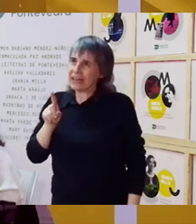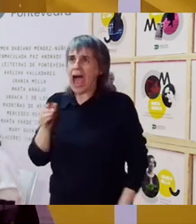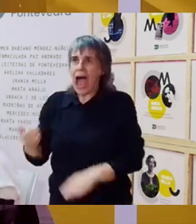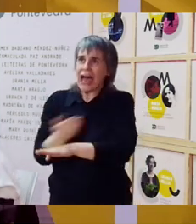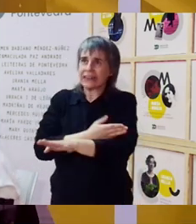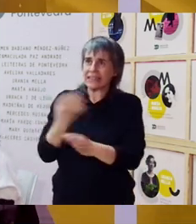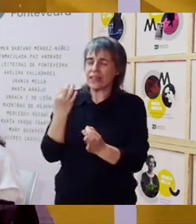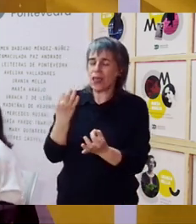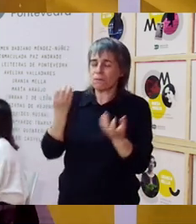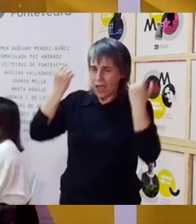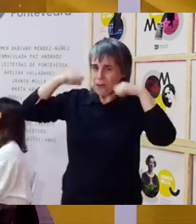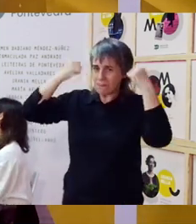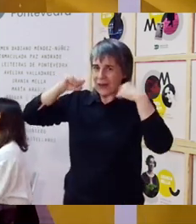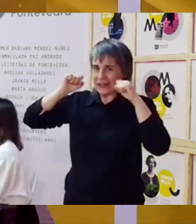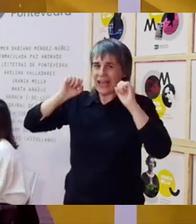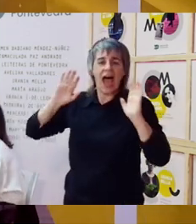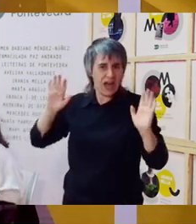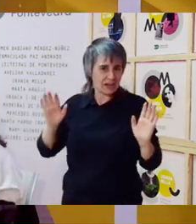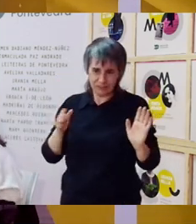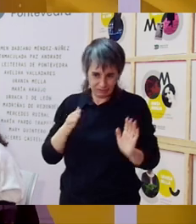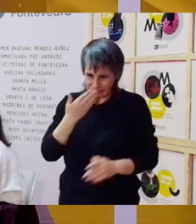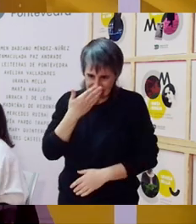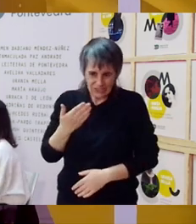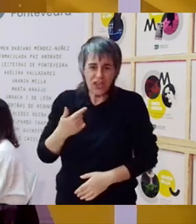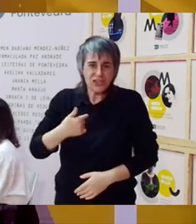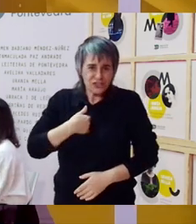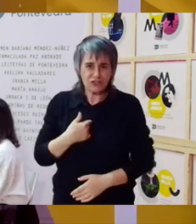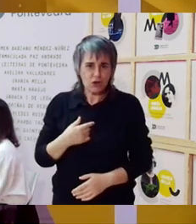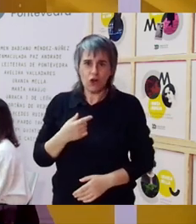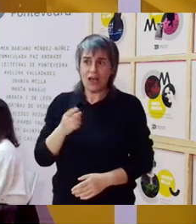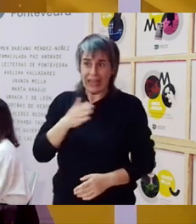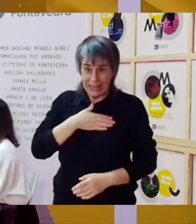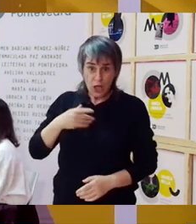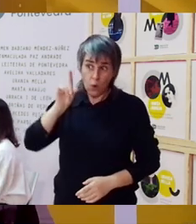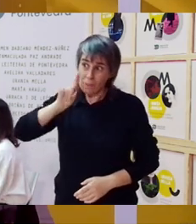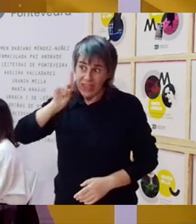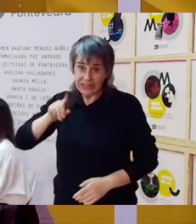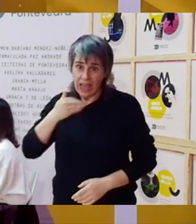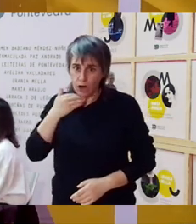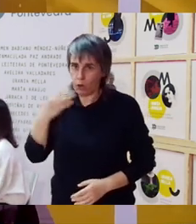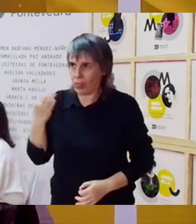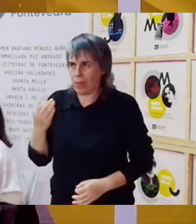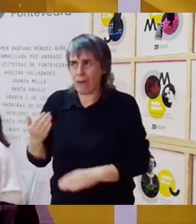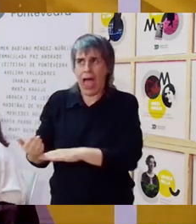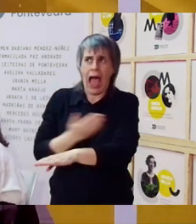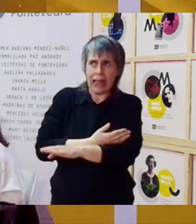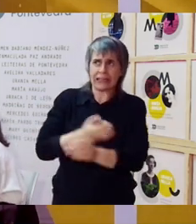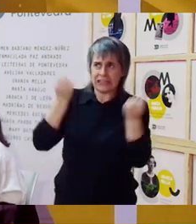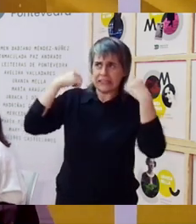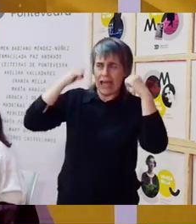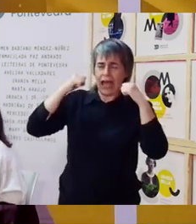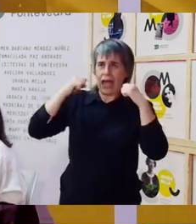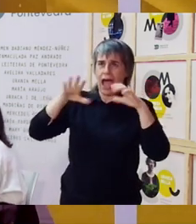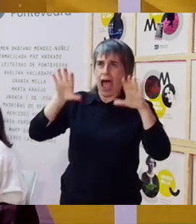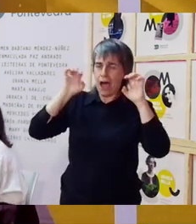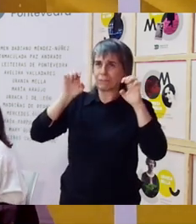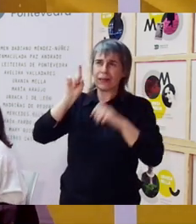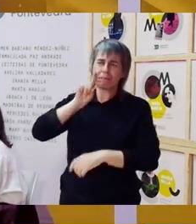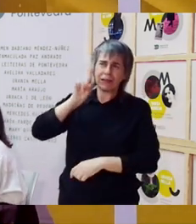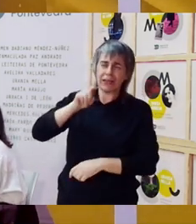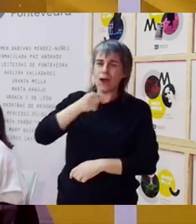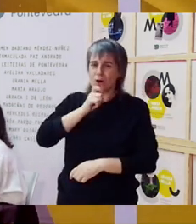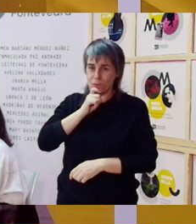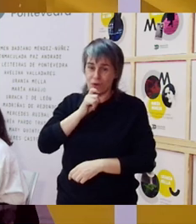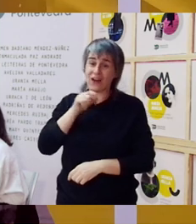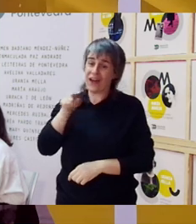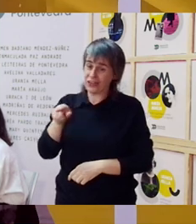verdad. Si teño que decir unha mentirijilla, teño que estar 3 días antes aprendendo o guión, porque senón non son capaces, iso vende